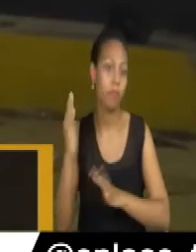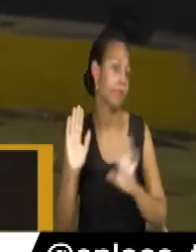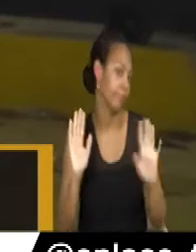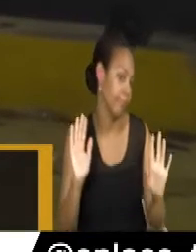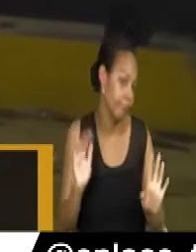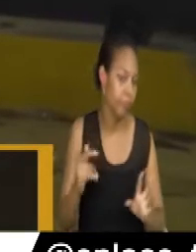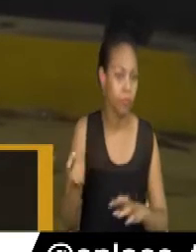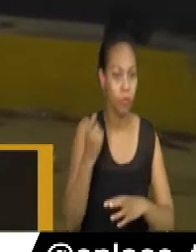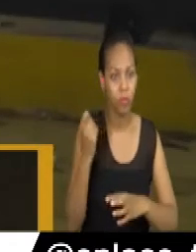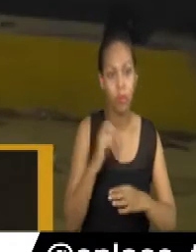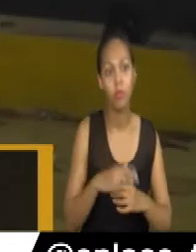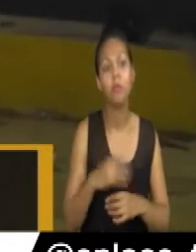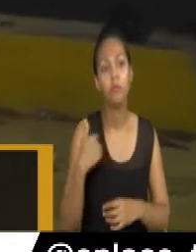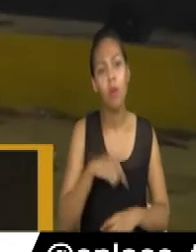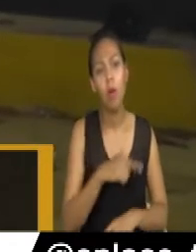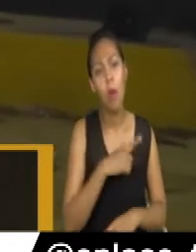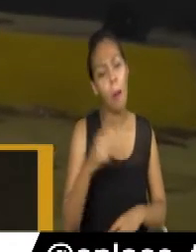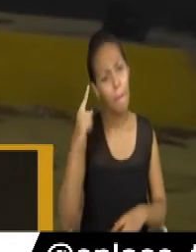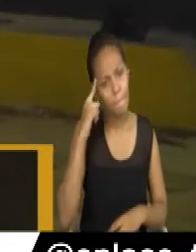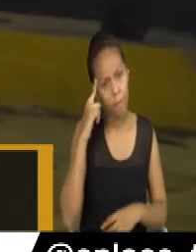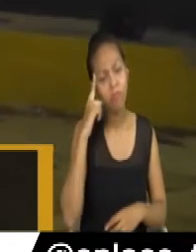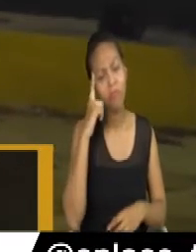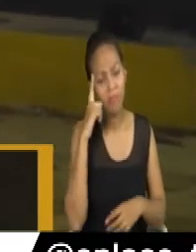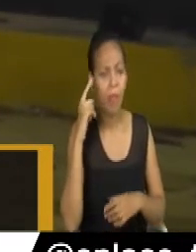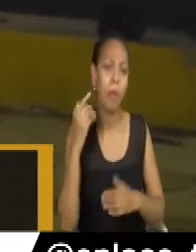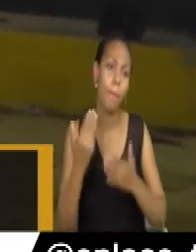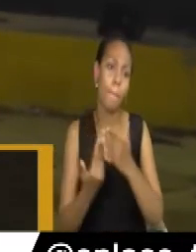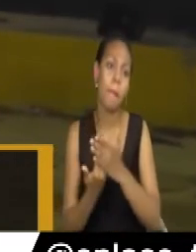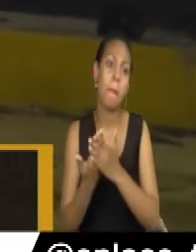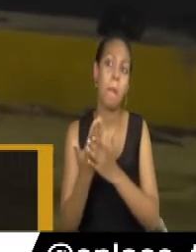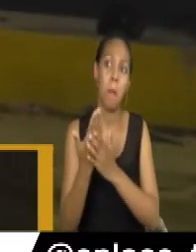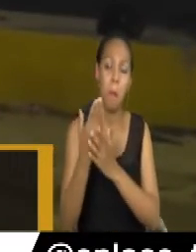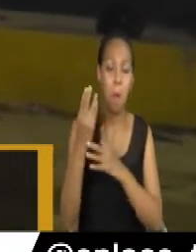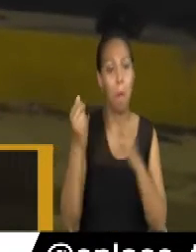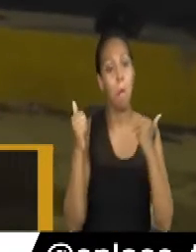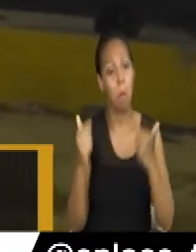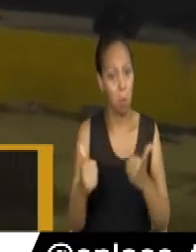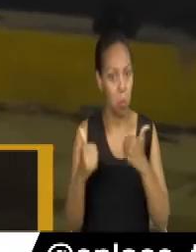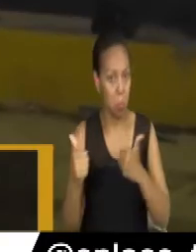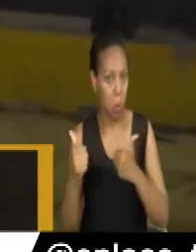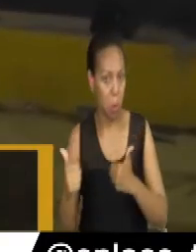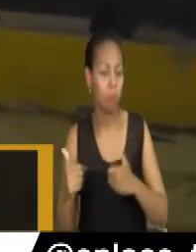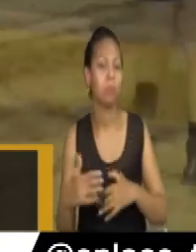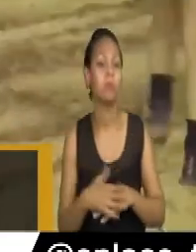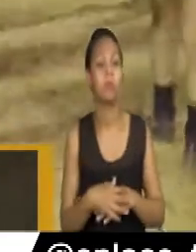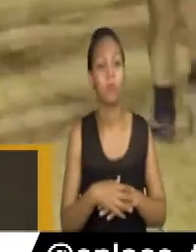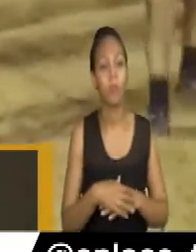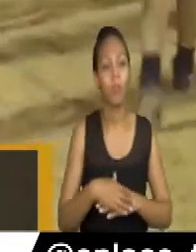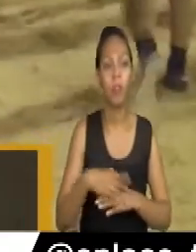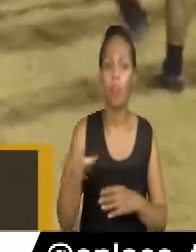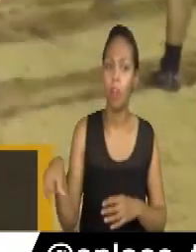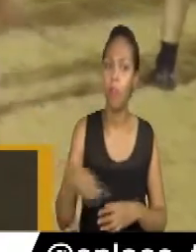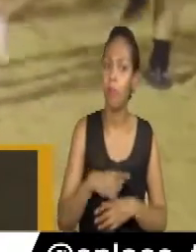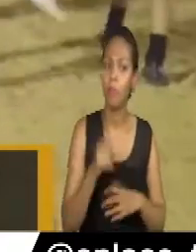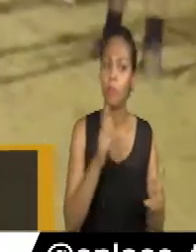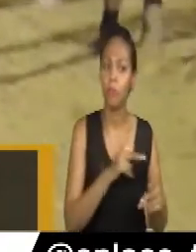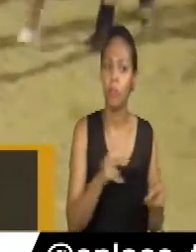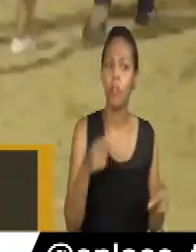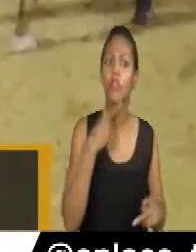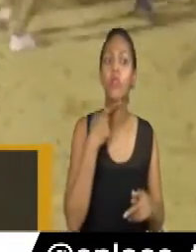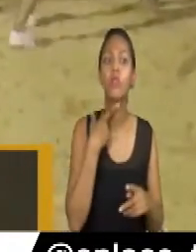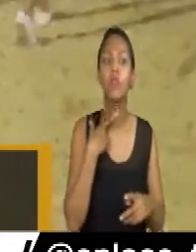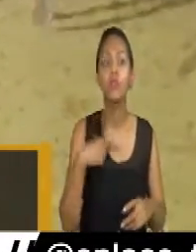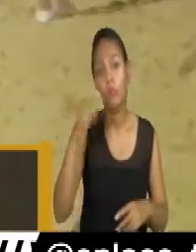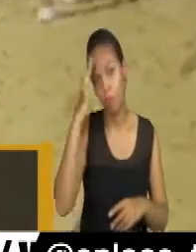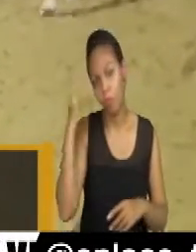Estamos convencidos que estamos iniciando por buen camino. Hemos tenido buena acogida gracias a los patrocinadores que